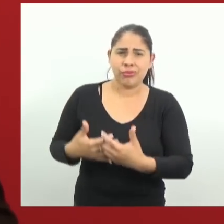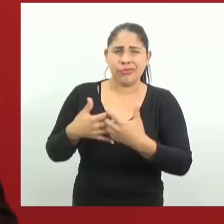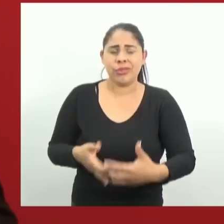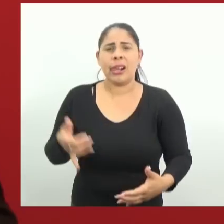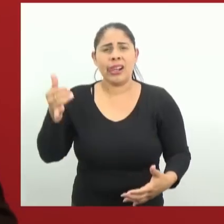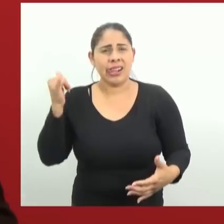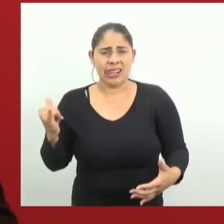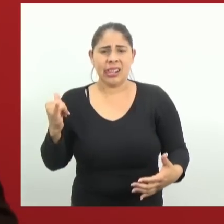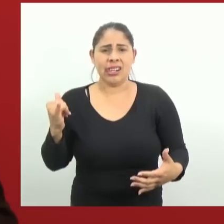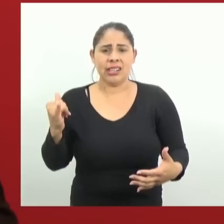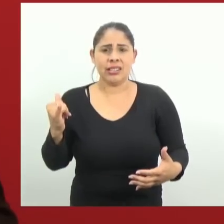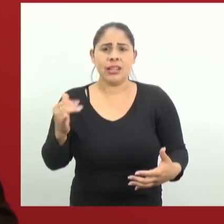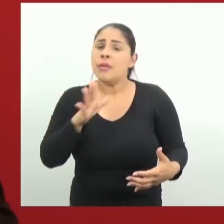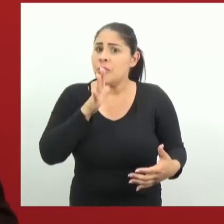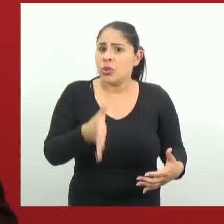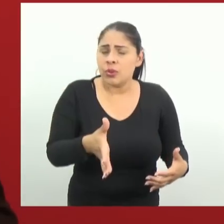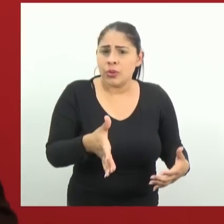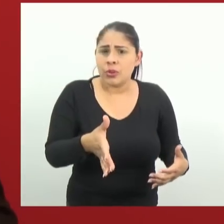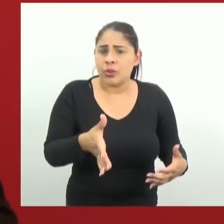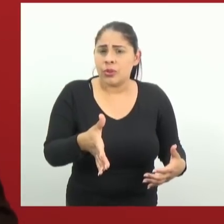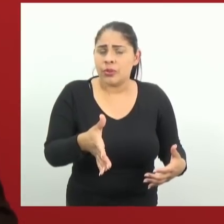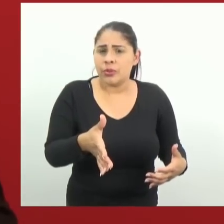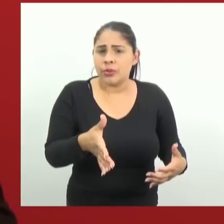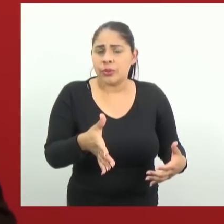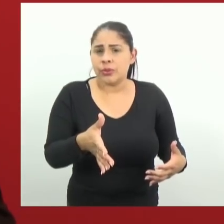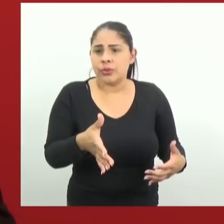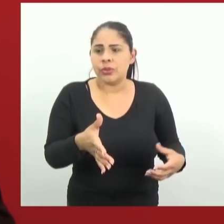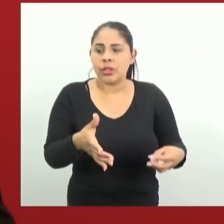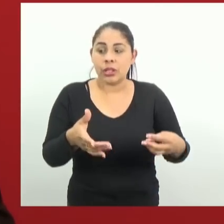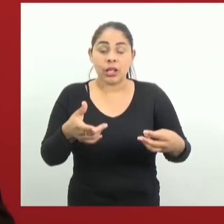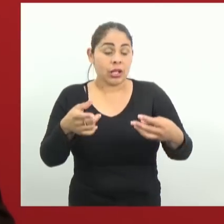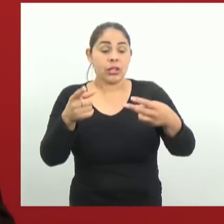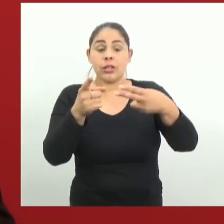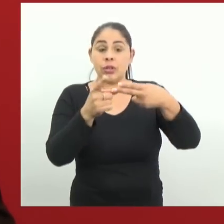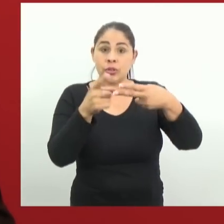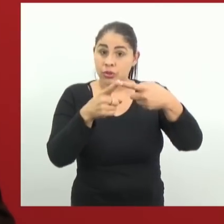La razón es por lo que contiene.